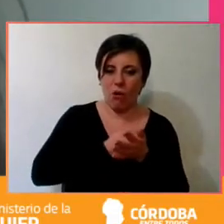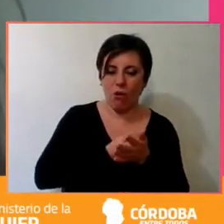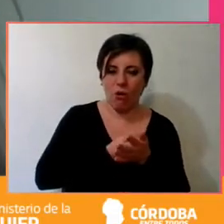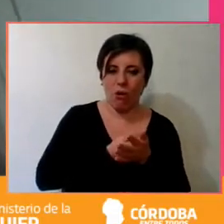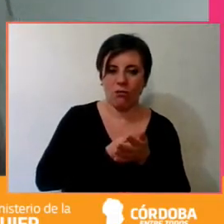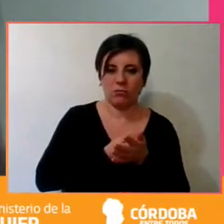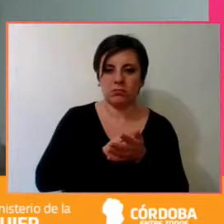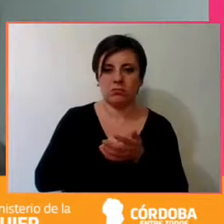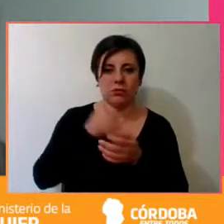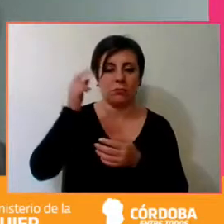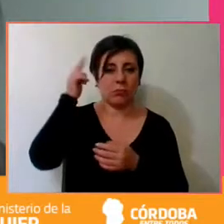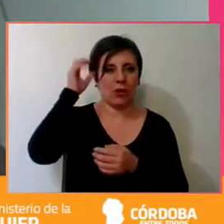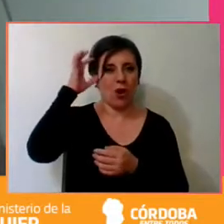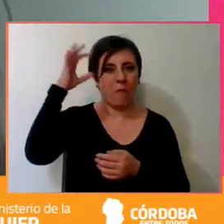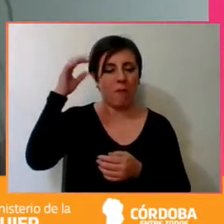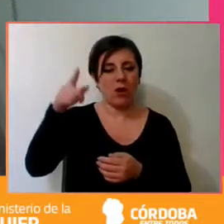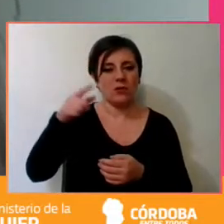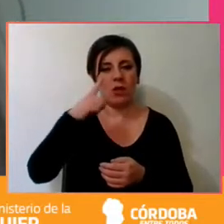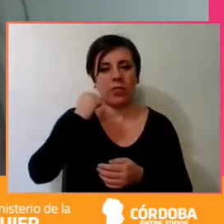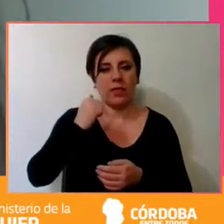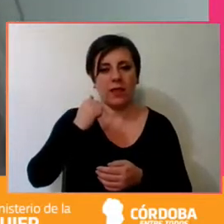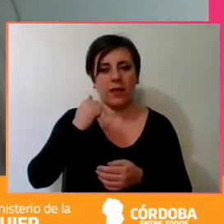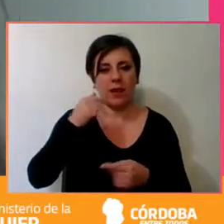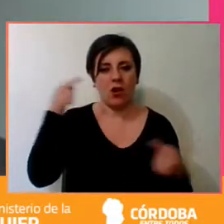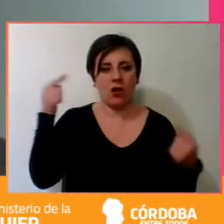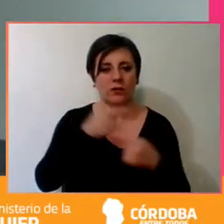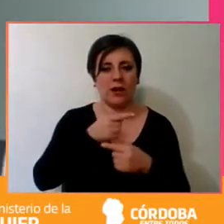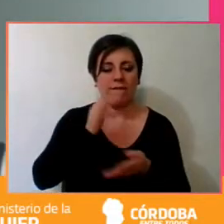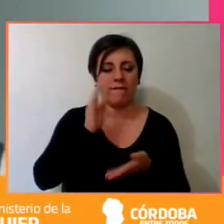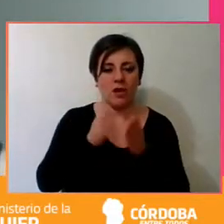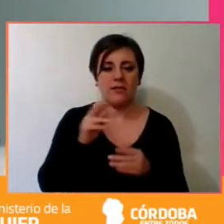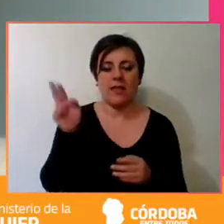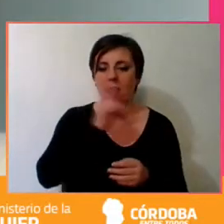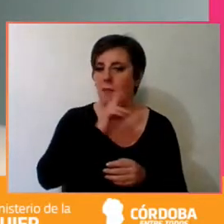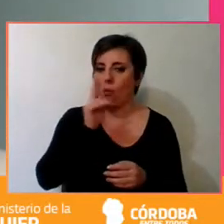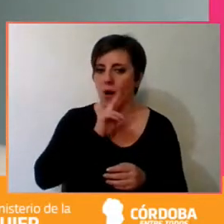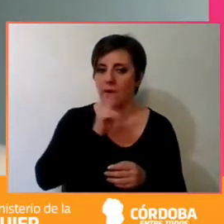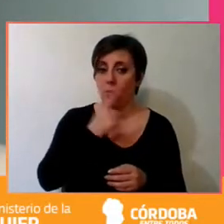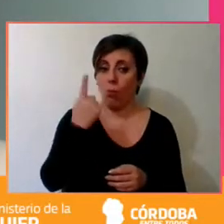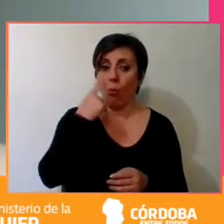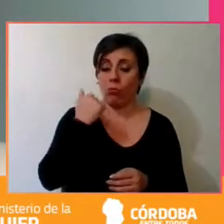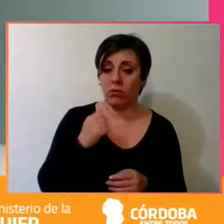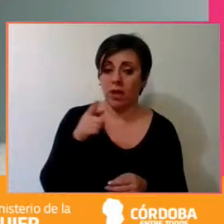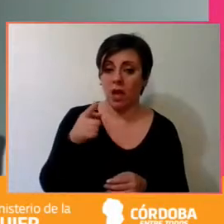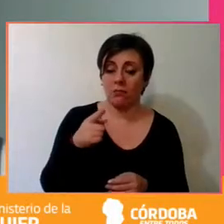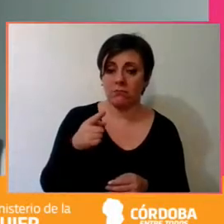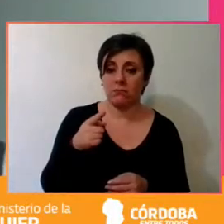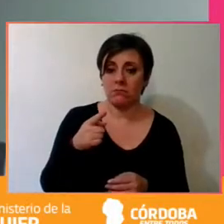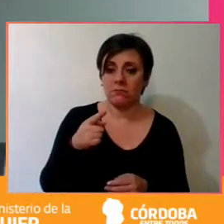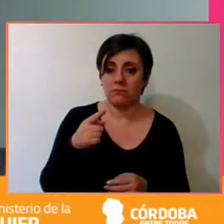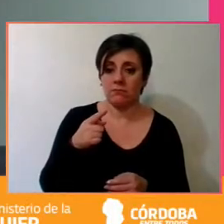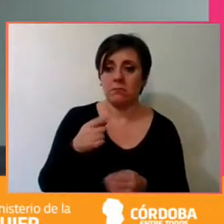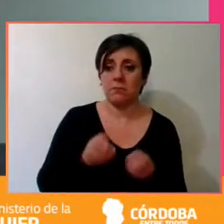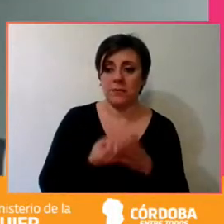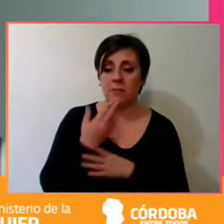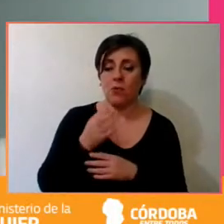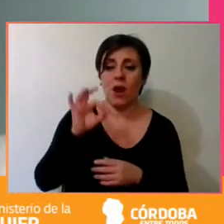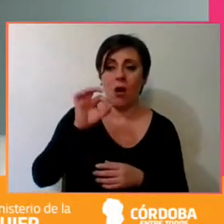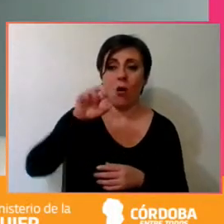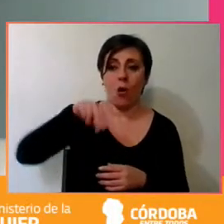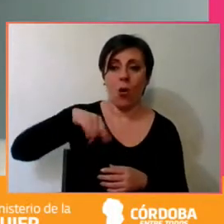la conmemoración del Día en Contra de la Violencia hacia las Mujeres. Un día que nace por las Naciones Unidas, ¿no es